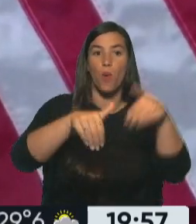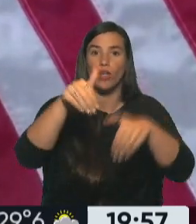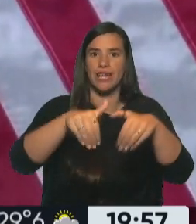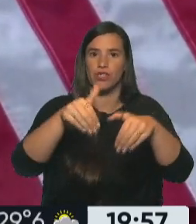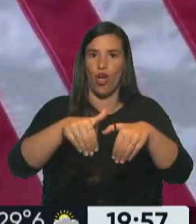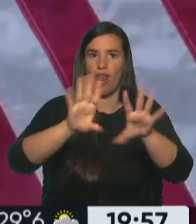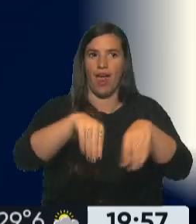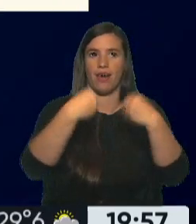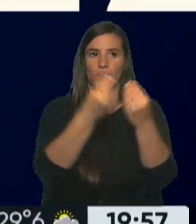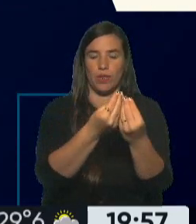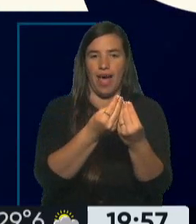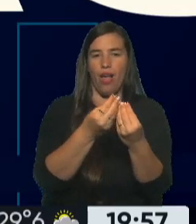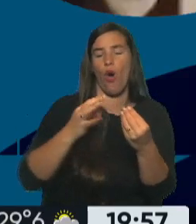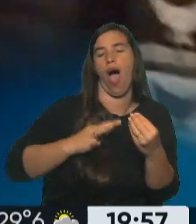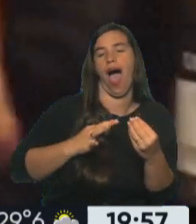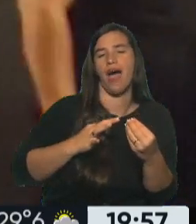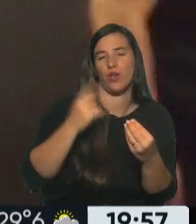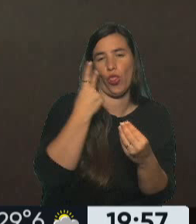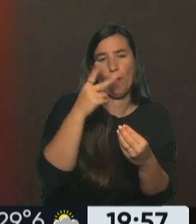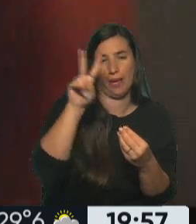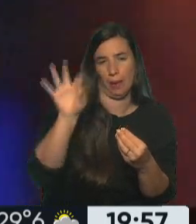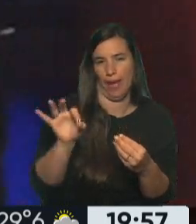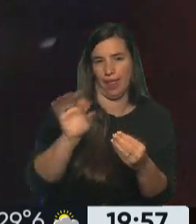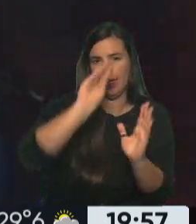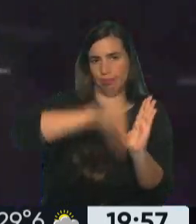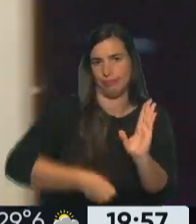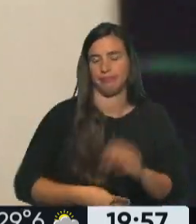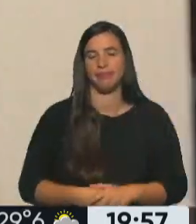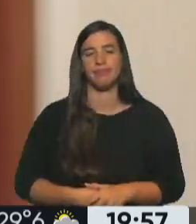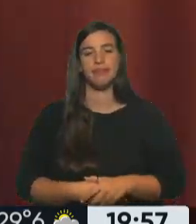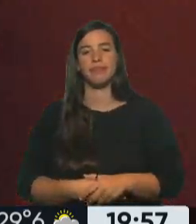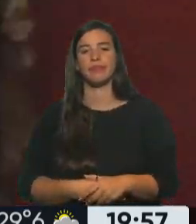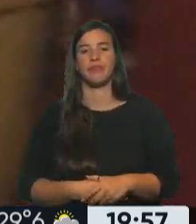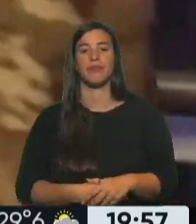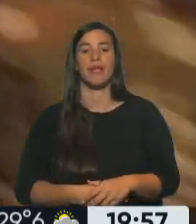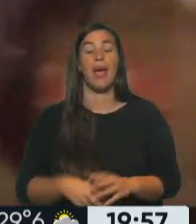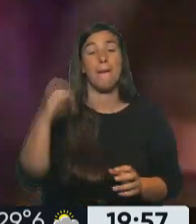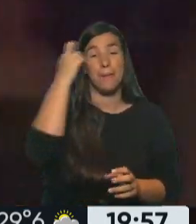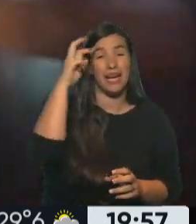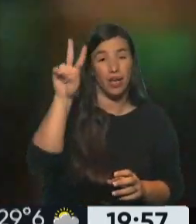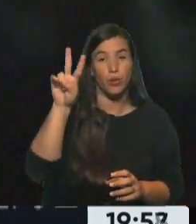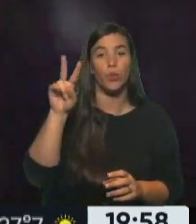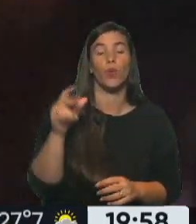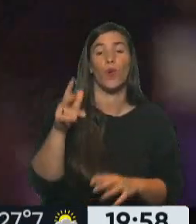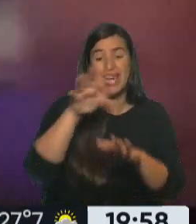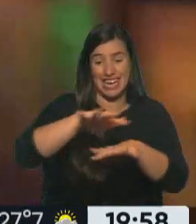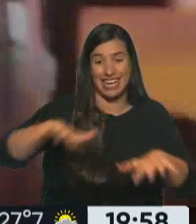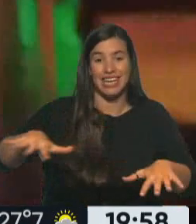elecciones de 2020. Perú, rescatan a 40 niños víctimas de explotación